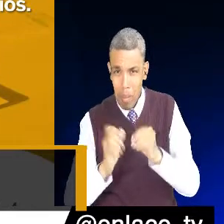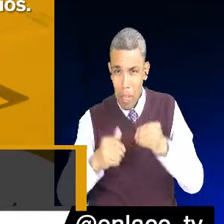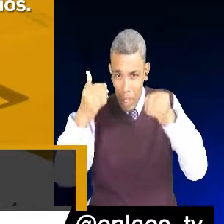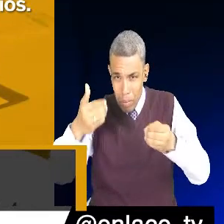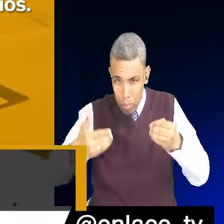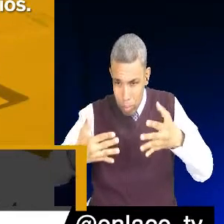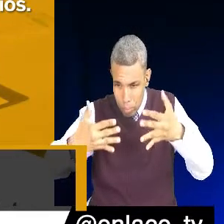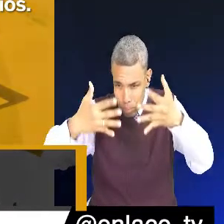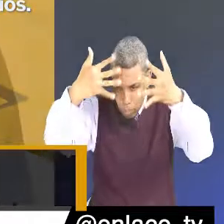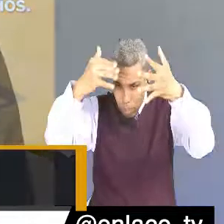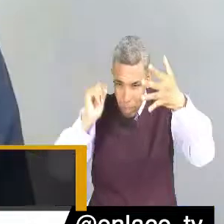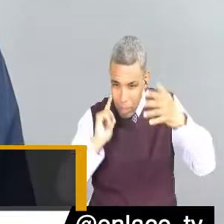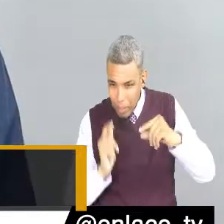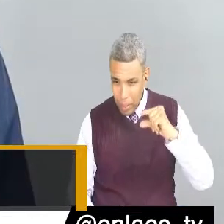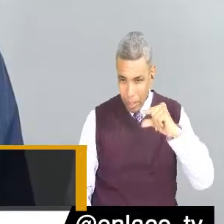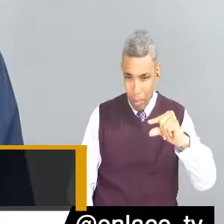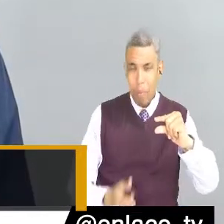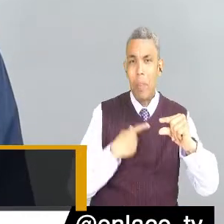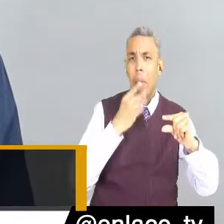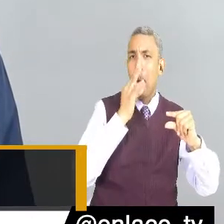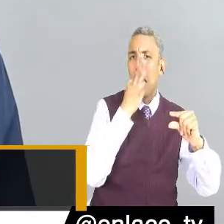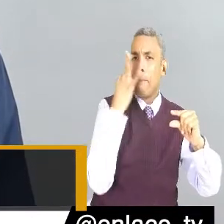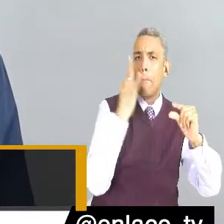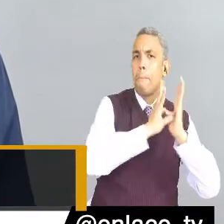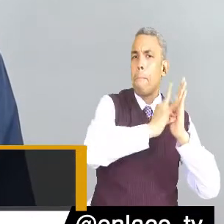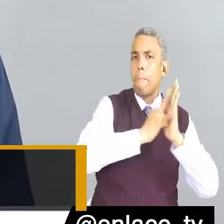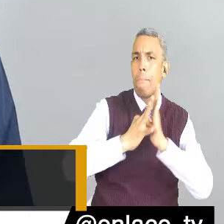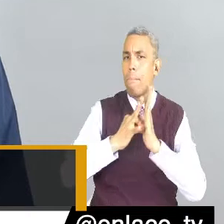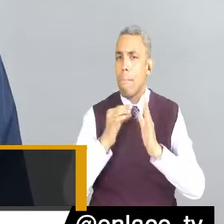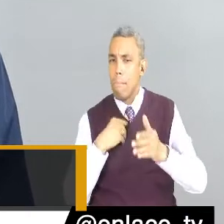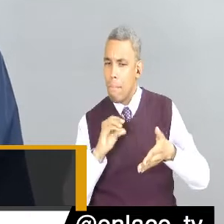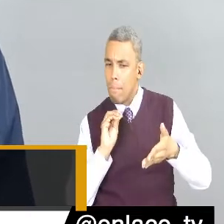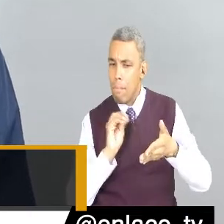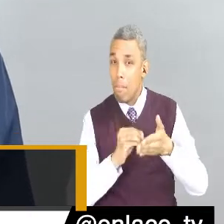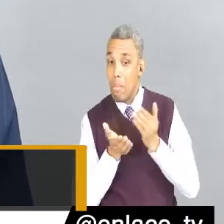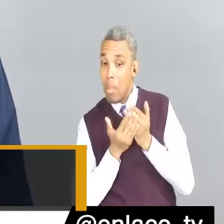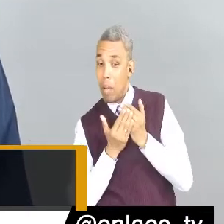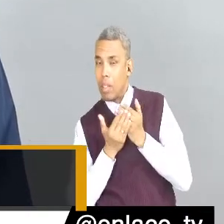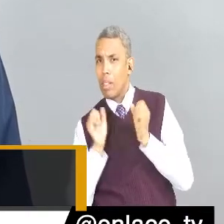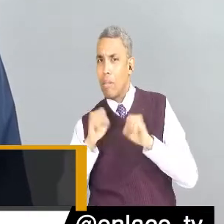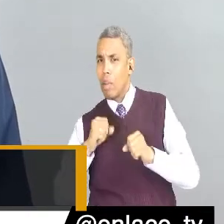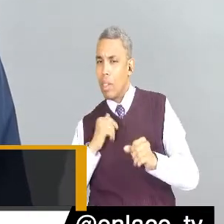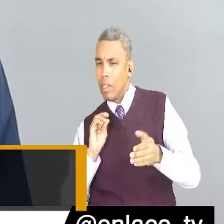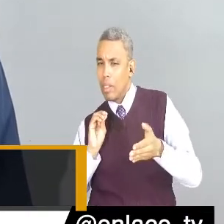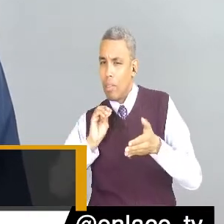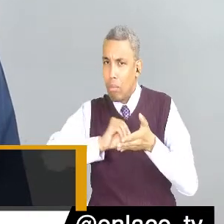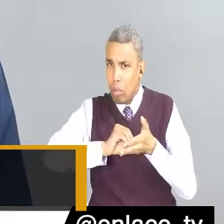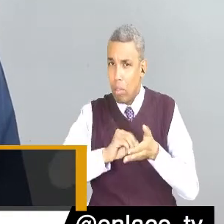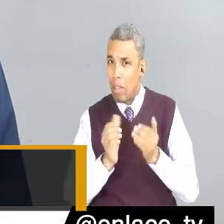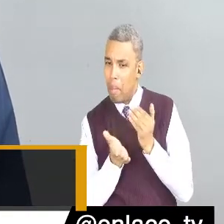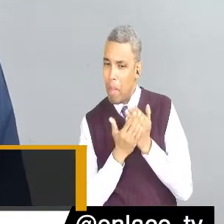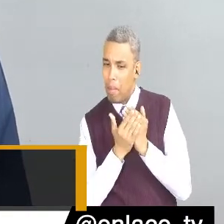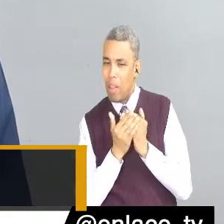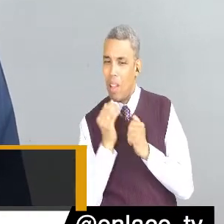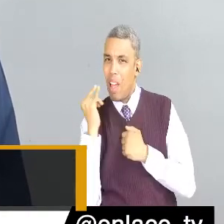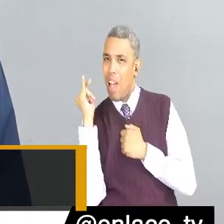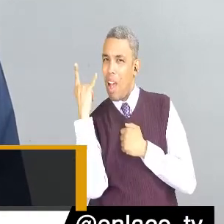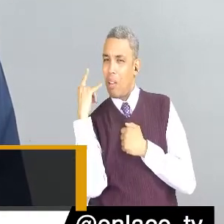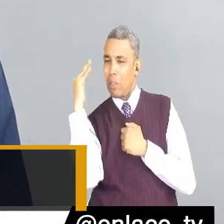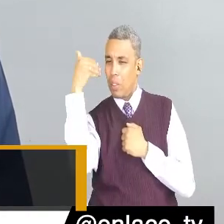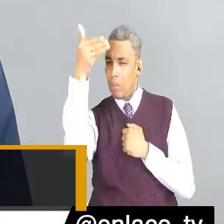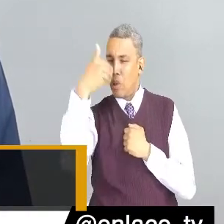un código para que usted pueda guardar ese número y estar pendiente cuando se hagan las ponderaciones, poder ser una de las familias que